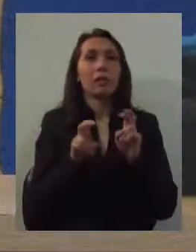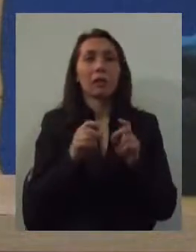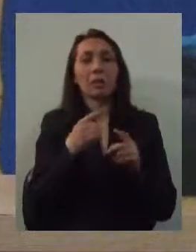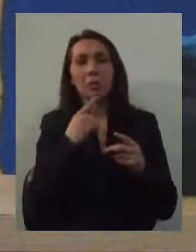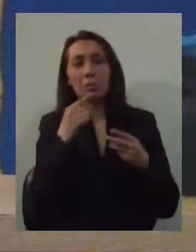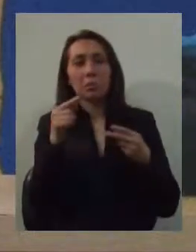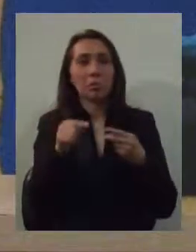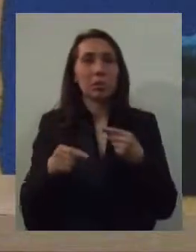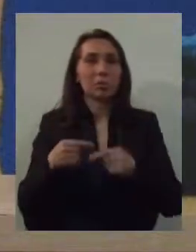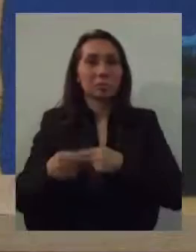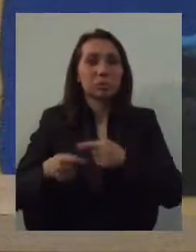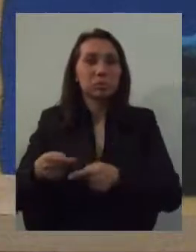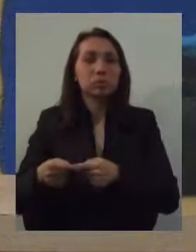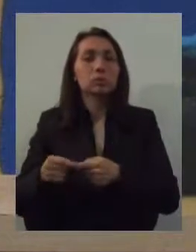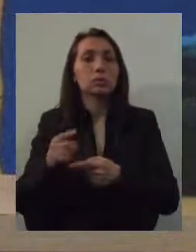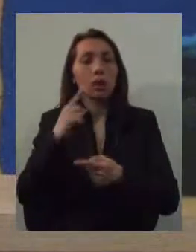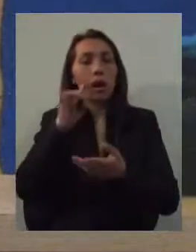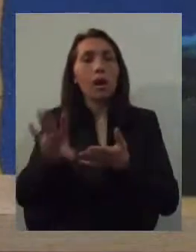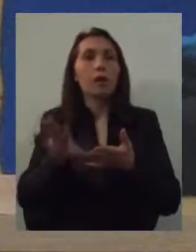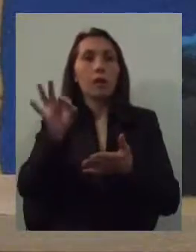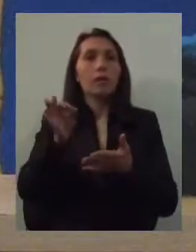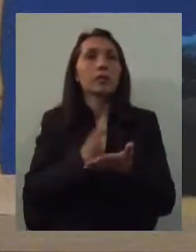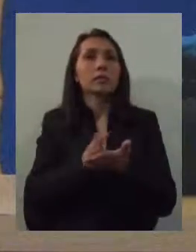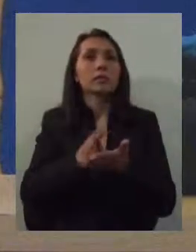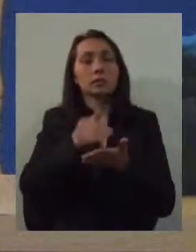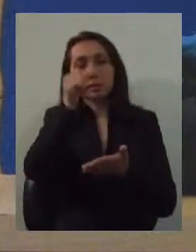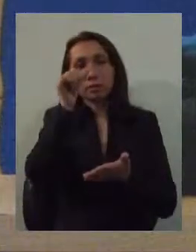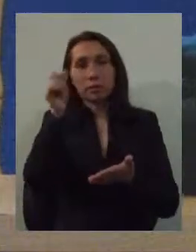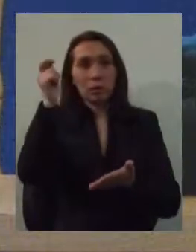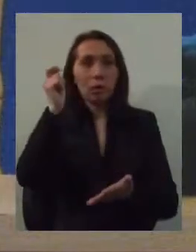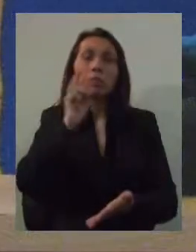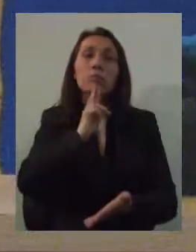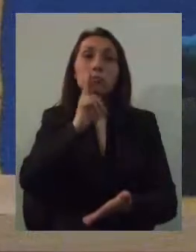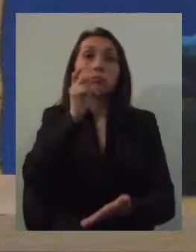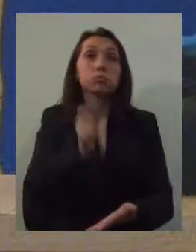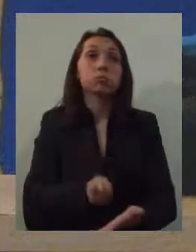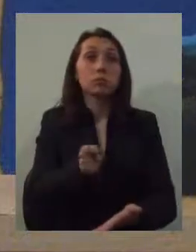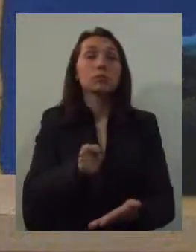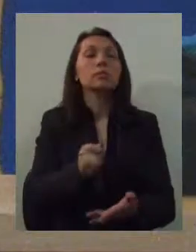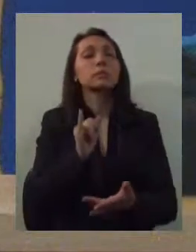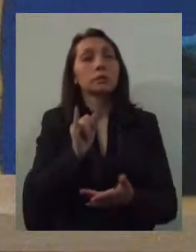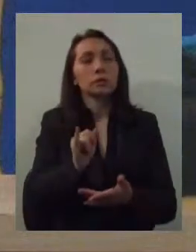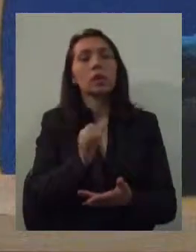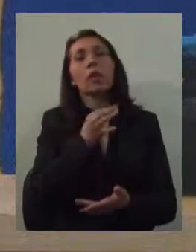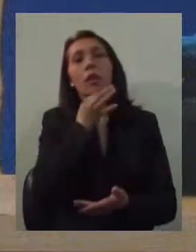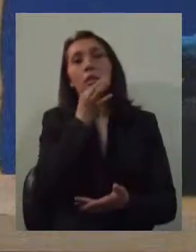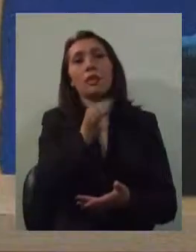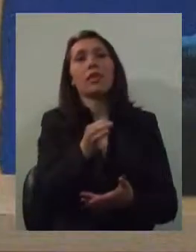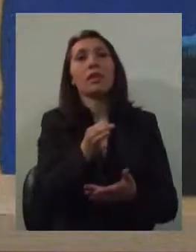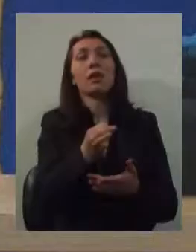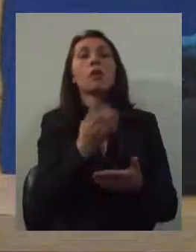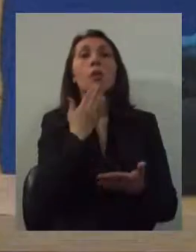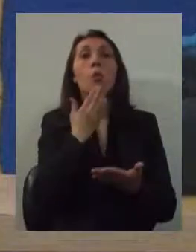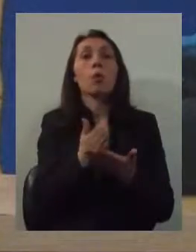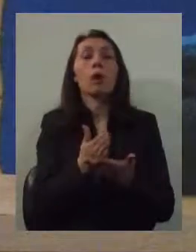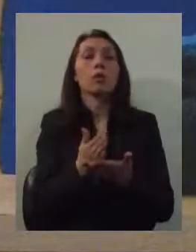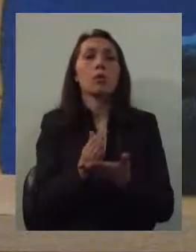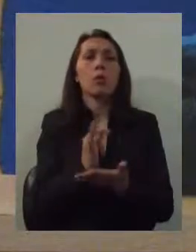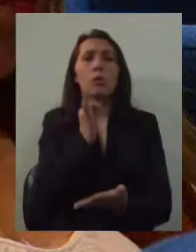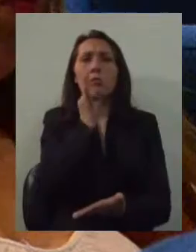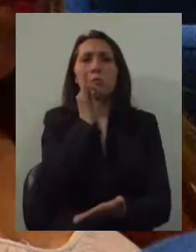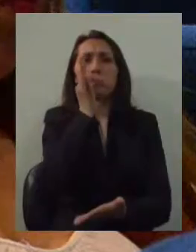cuestiones procesales del reconocimiento y ejecución de sentencias, pero sí ha establecido en la parte de